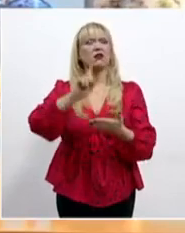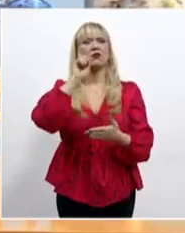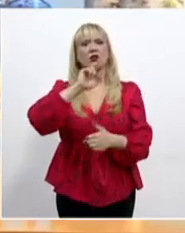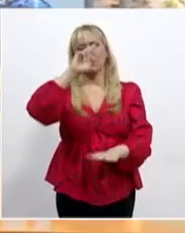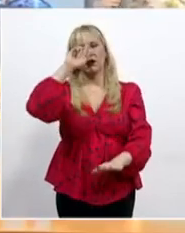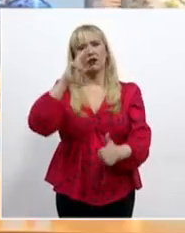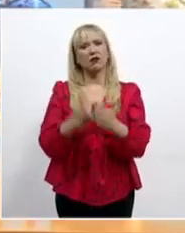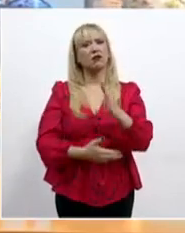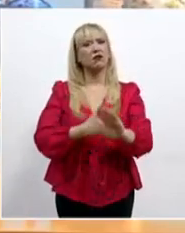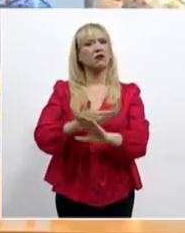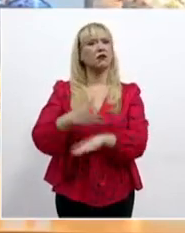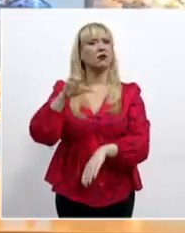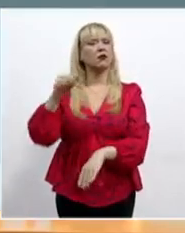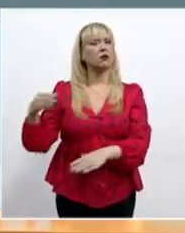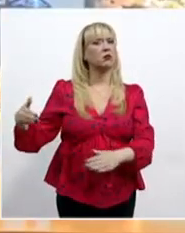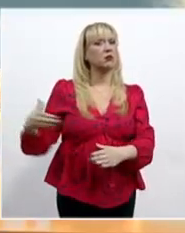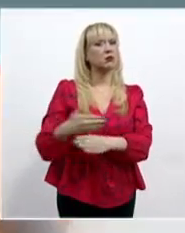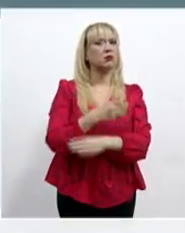mujeres.